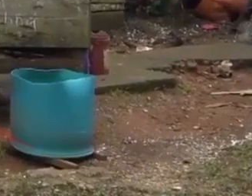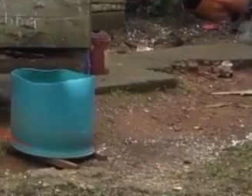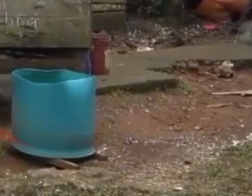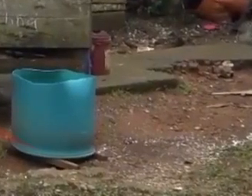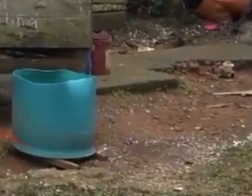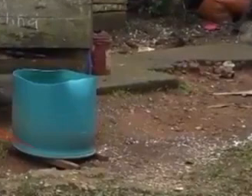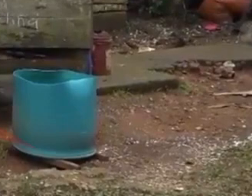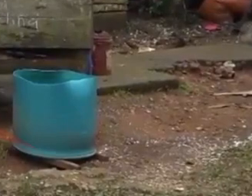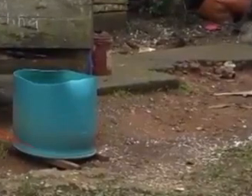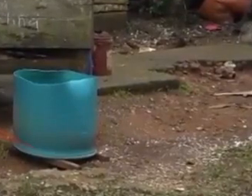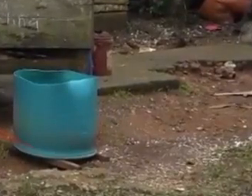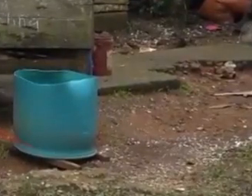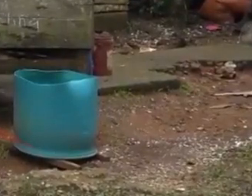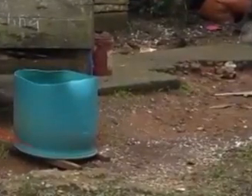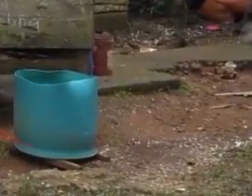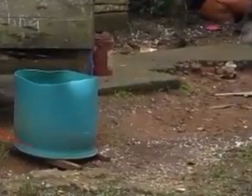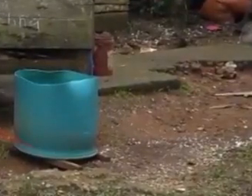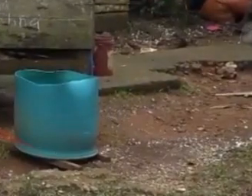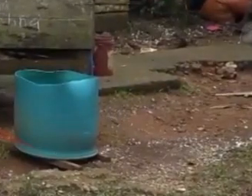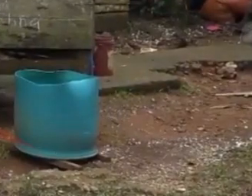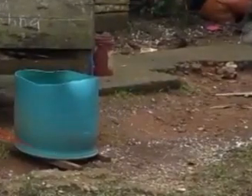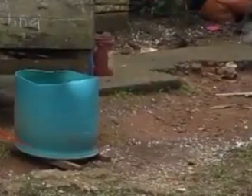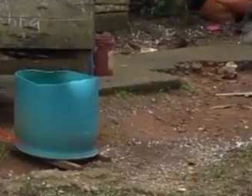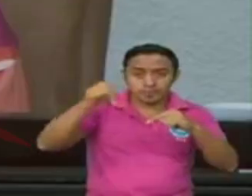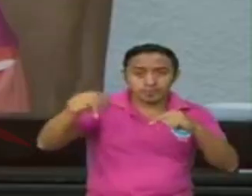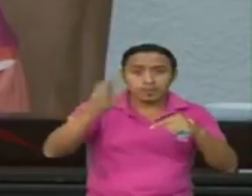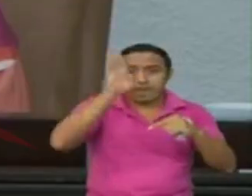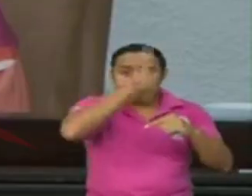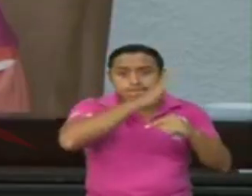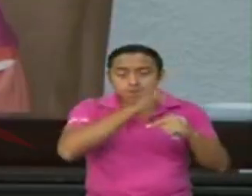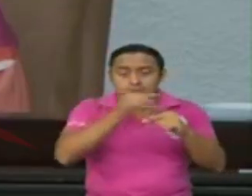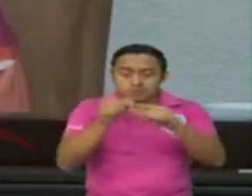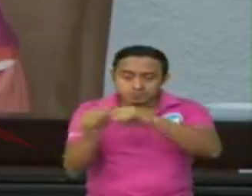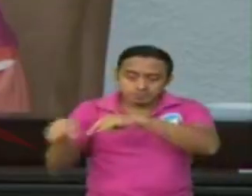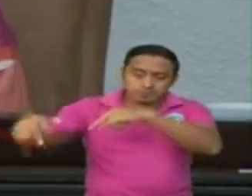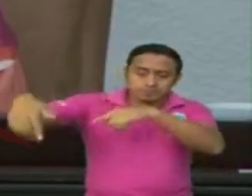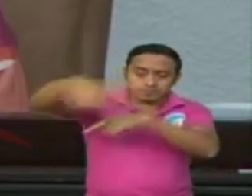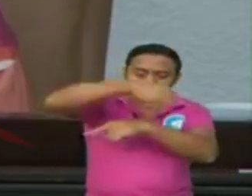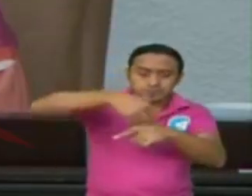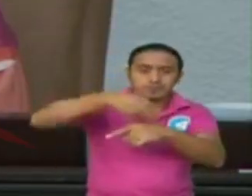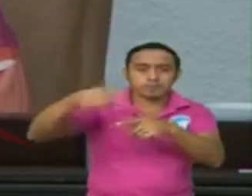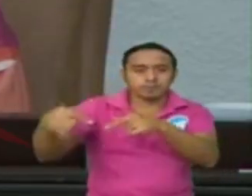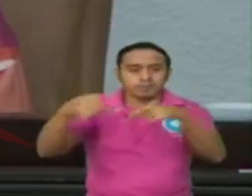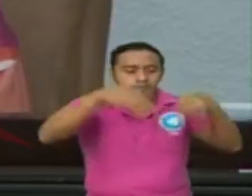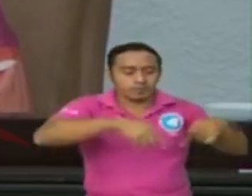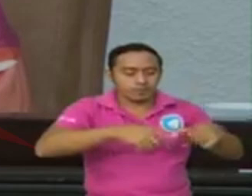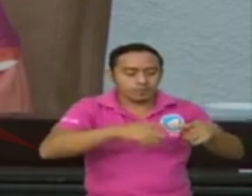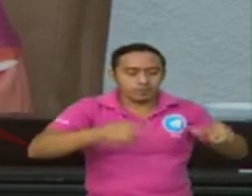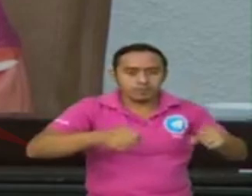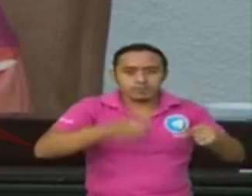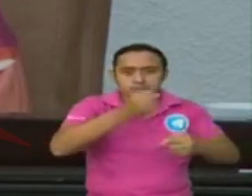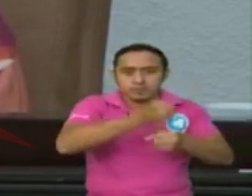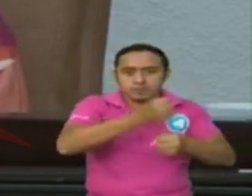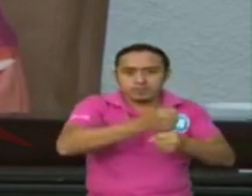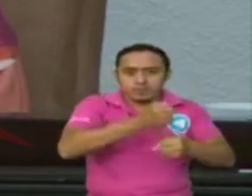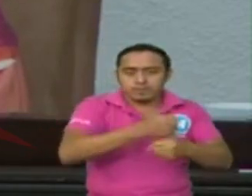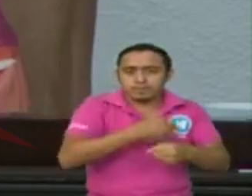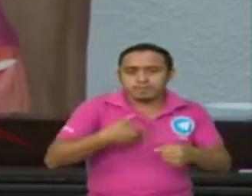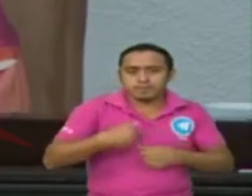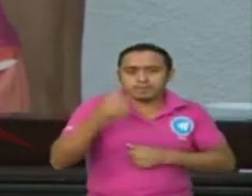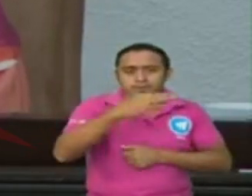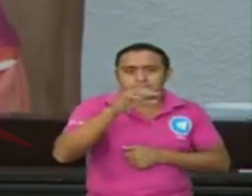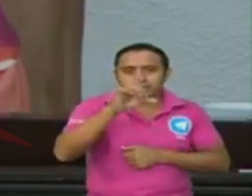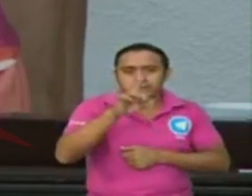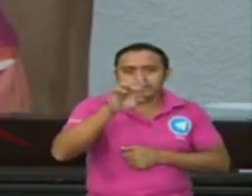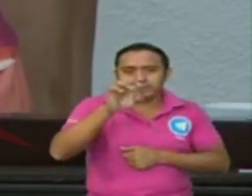confiable en el municipio de Bluefields y zonas aledañas y en Managua la ampliación de la capacidad operativa del Centro Nacional